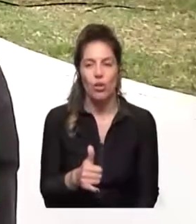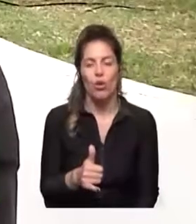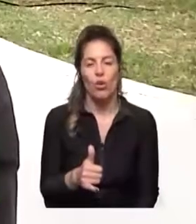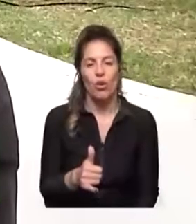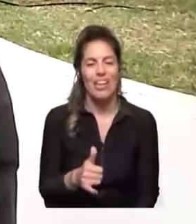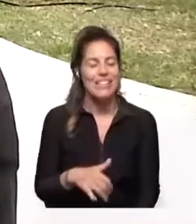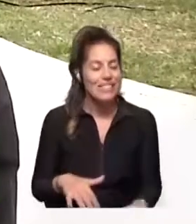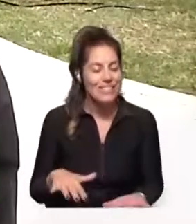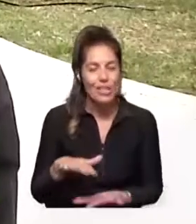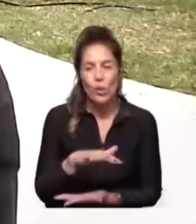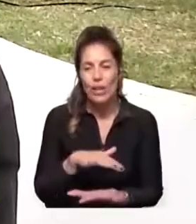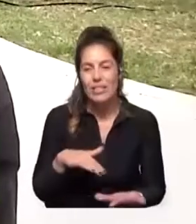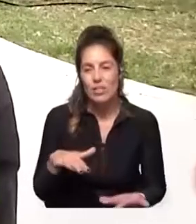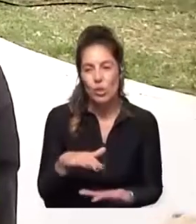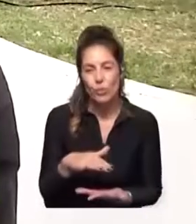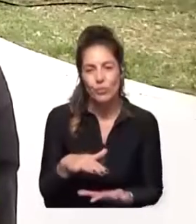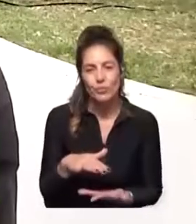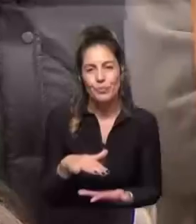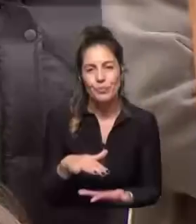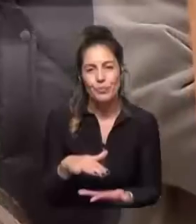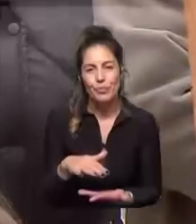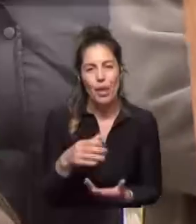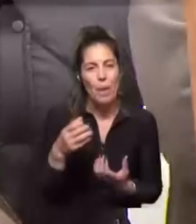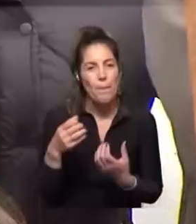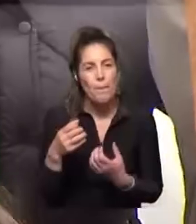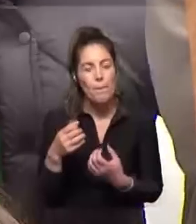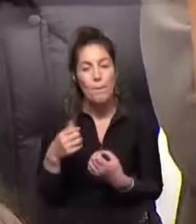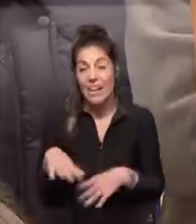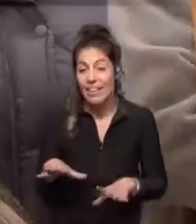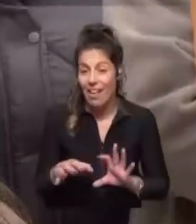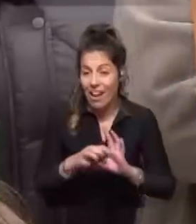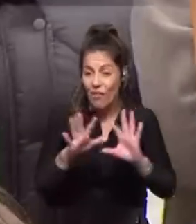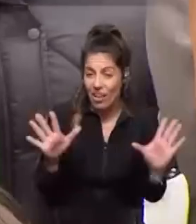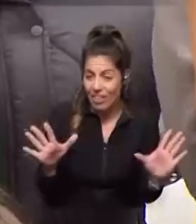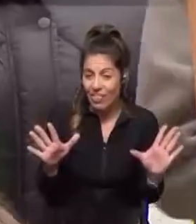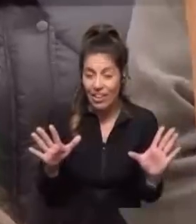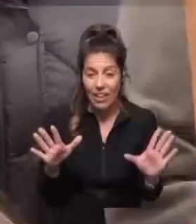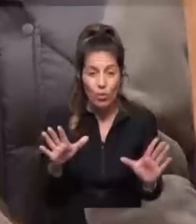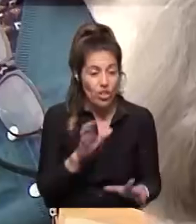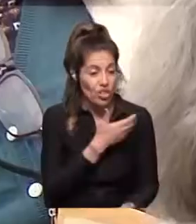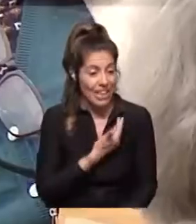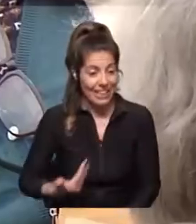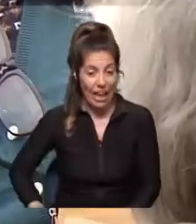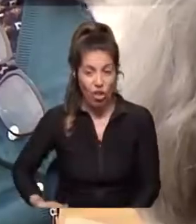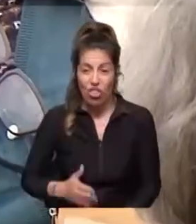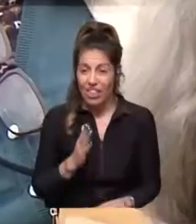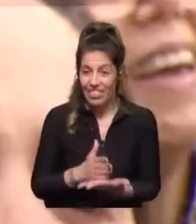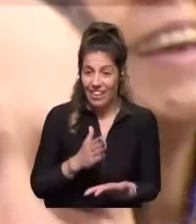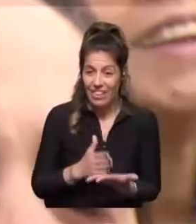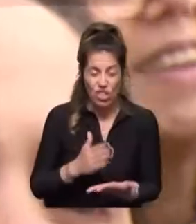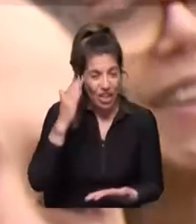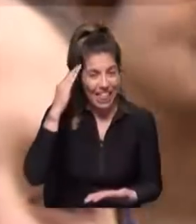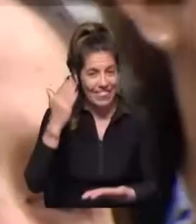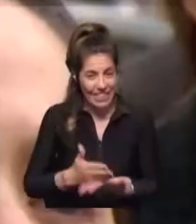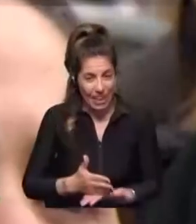la situación de las pérdidas de nuestras libertades de nuestros estados de derecho en lo que fueron las dictaduras